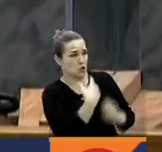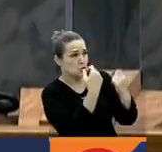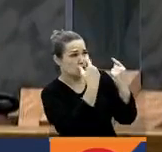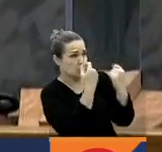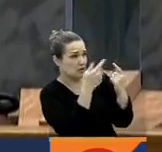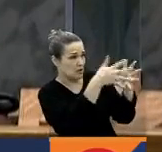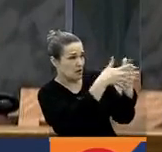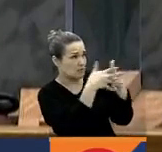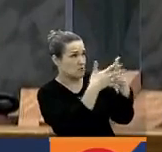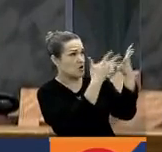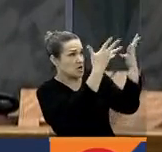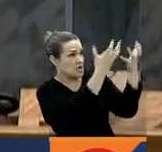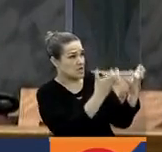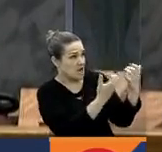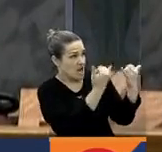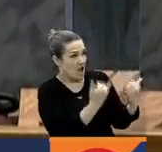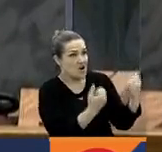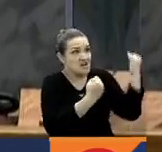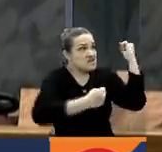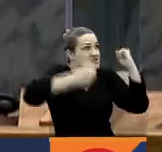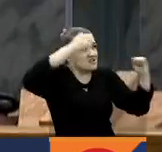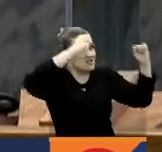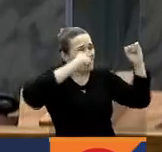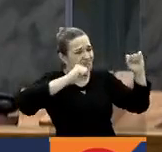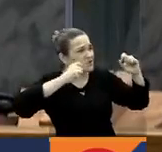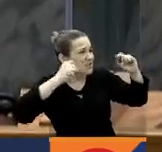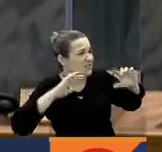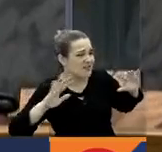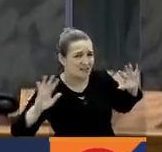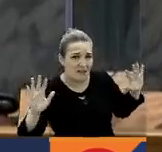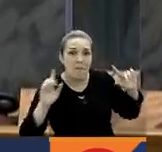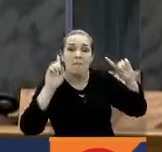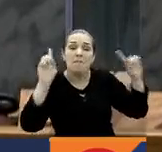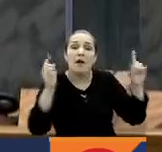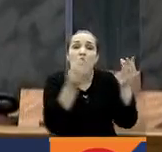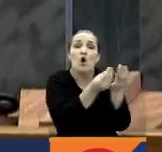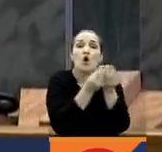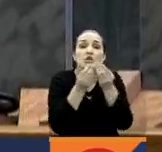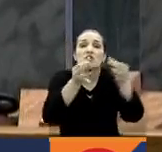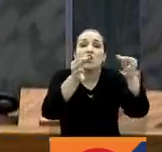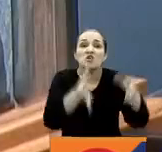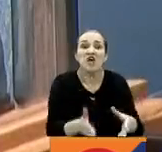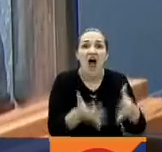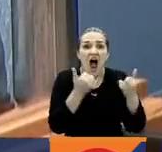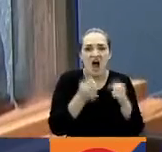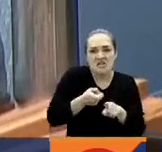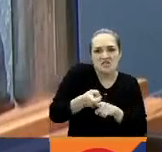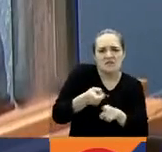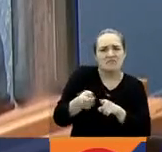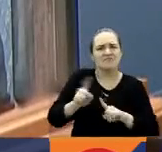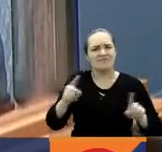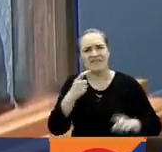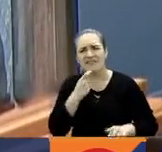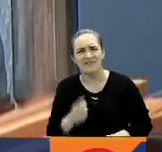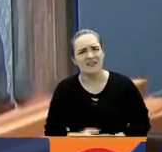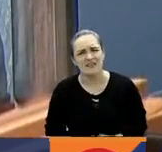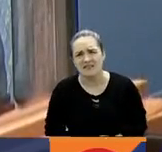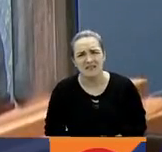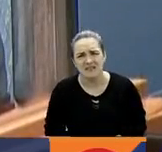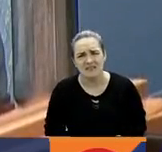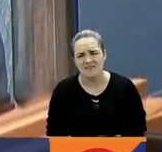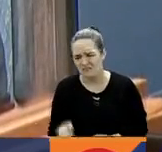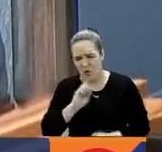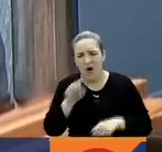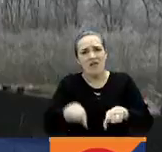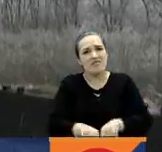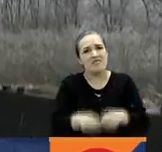estadounidense de avivar la histeria el consejo de seguridad está siendo puesto en una posición extremadamente difícil esto es dañino